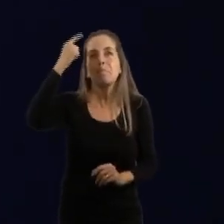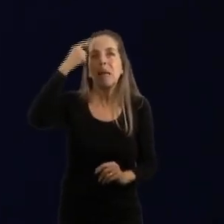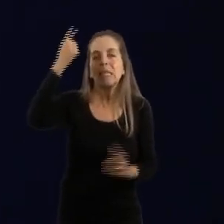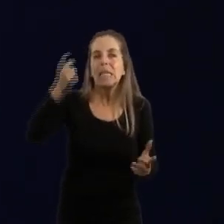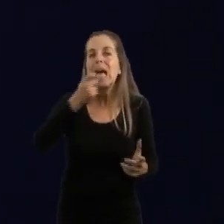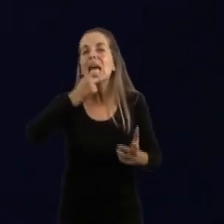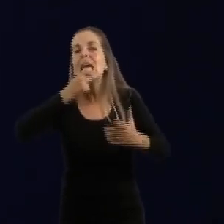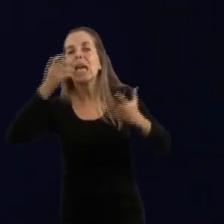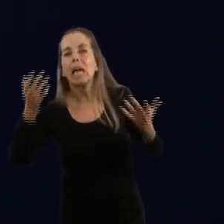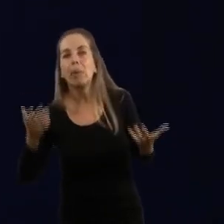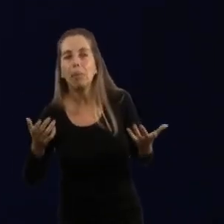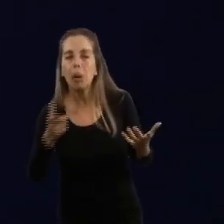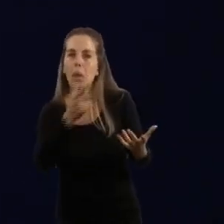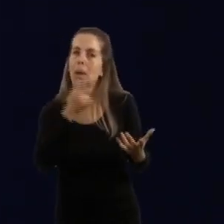no.